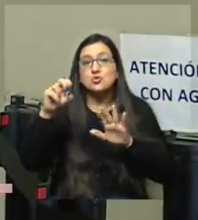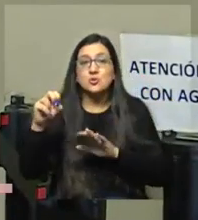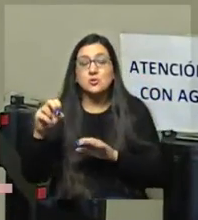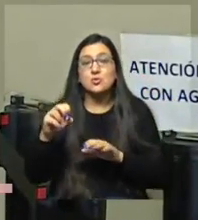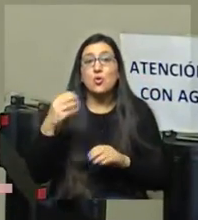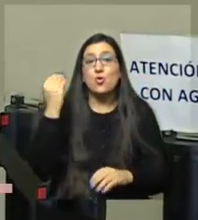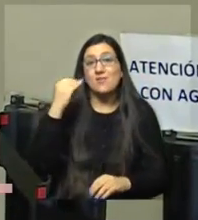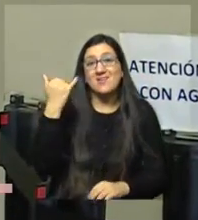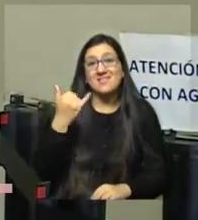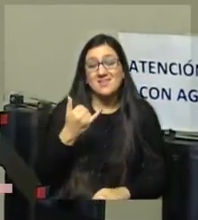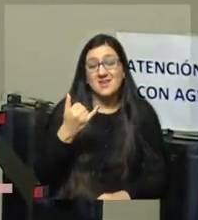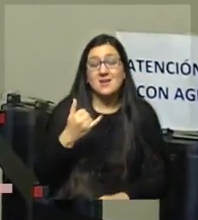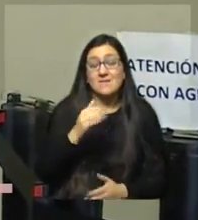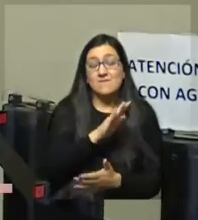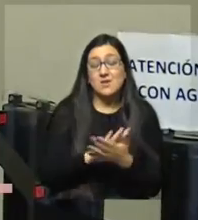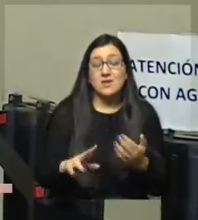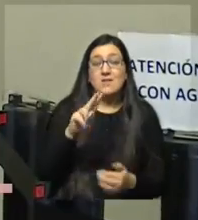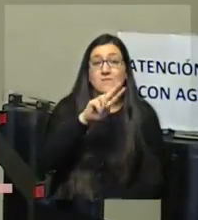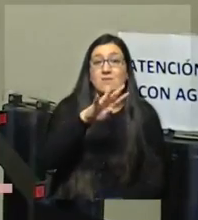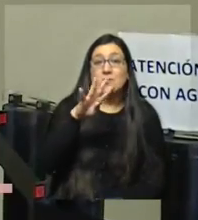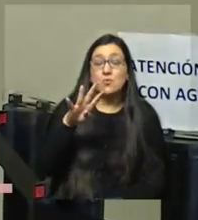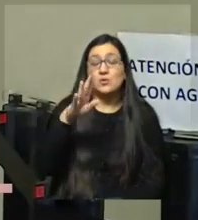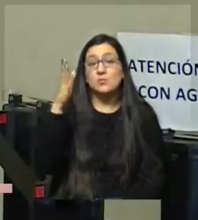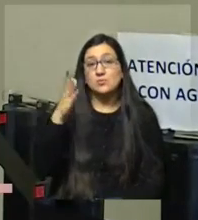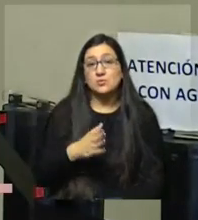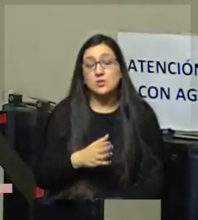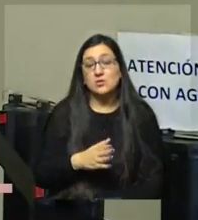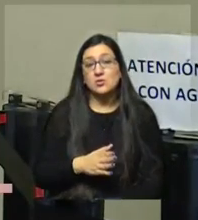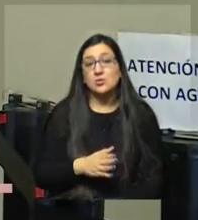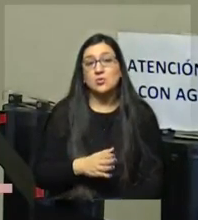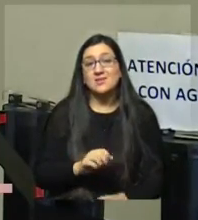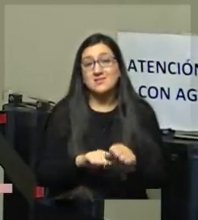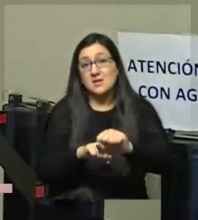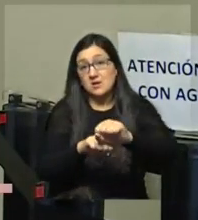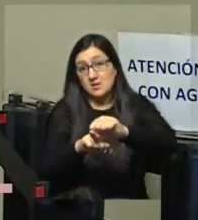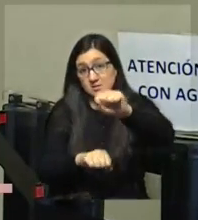la beca y el 24% aproximadamente de la matrícula de UDELAR que se recibe,